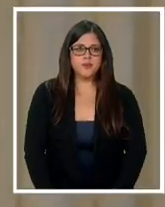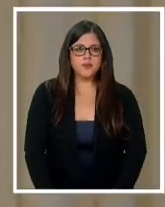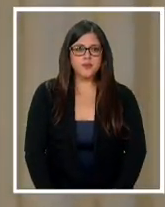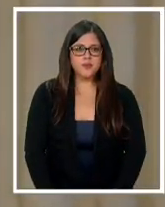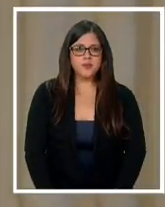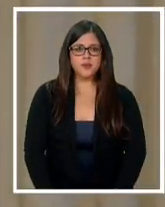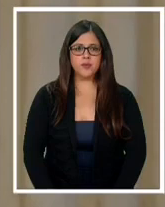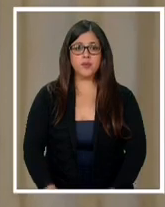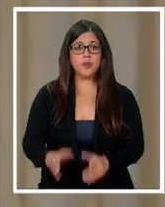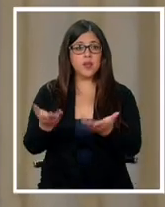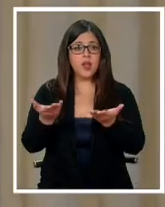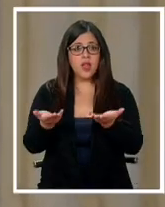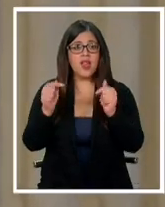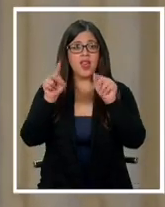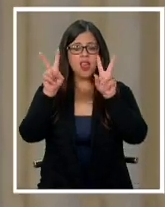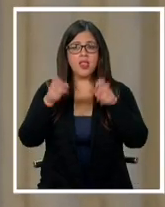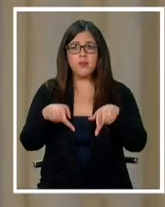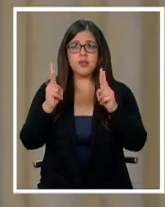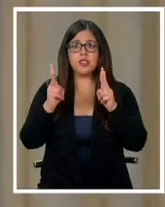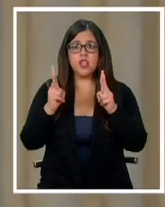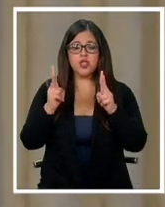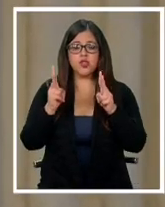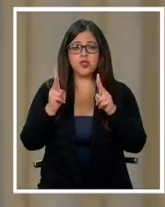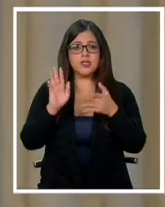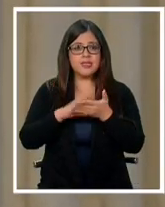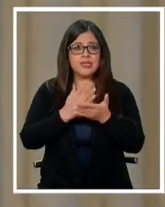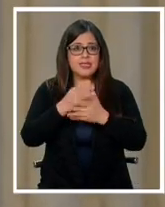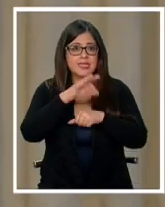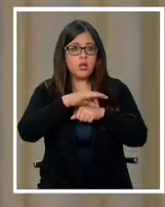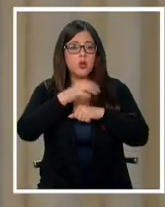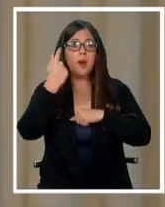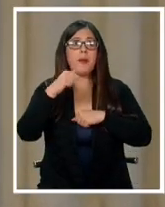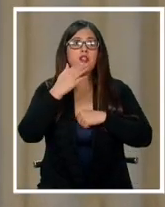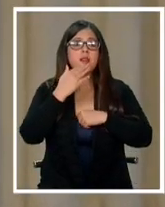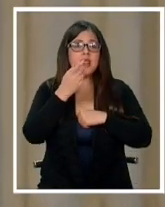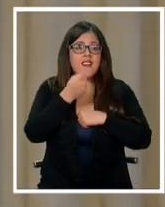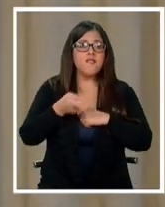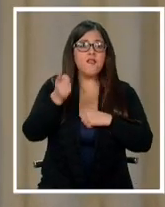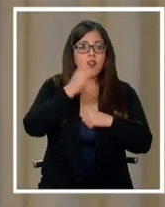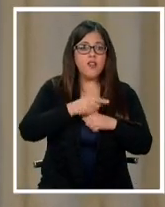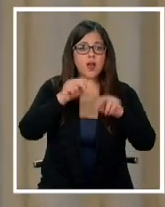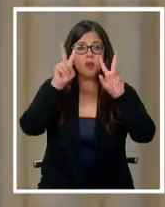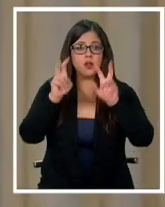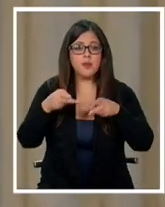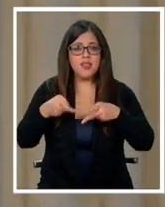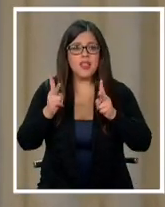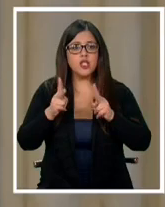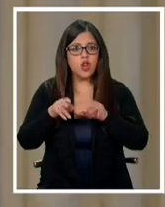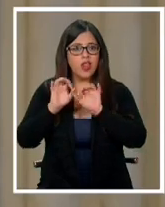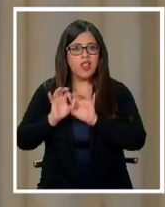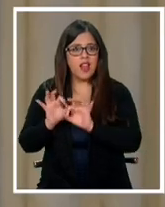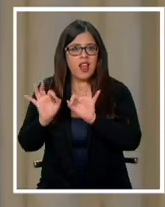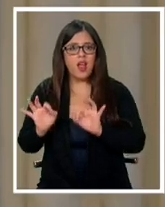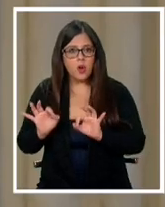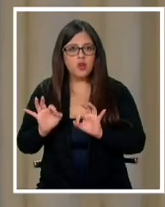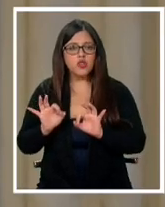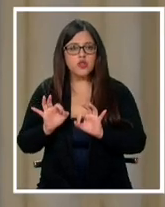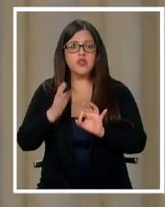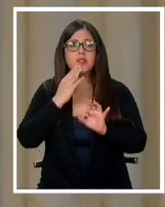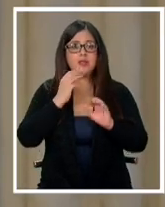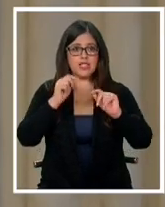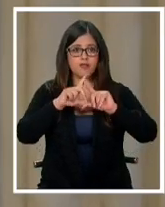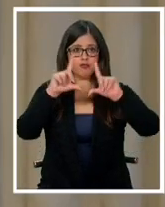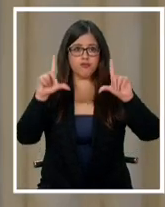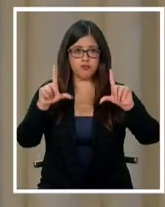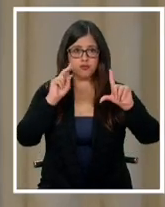bien ahí lo que pasó con el derecho a la salud pero queremos volver sobre el derecho a la educación tenemos una gráfica